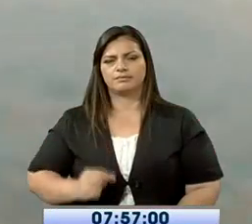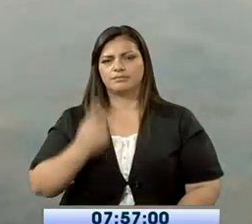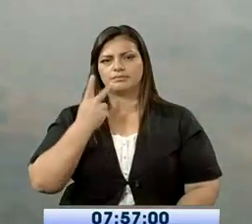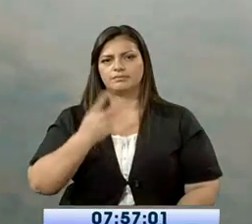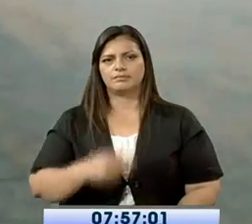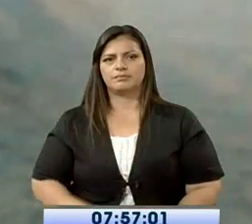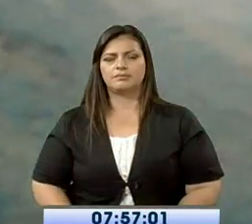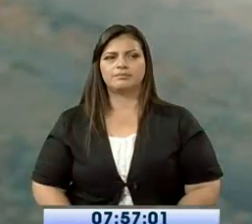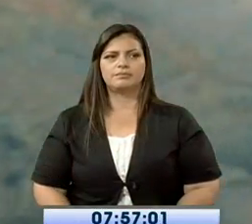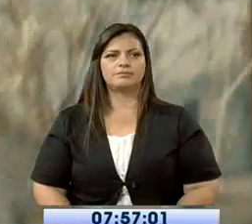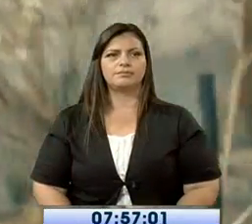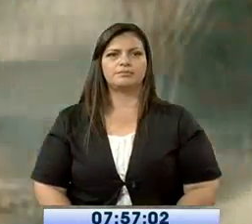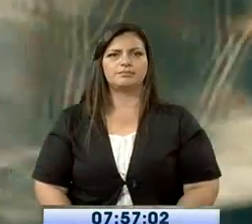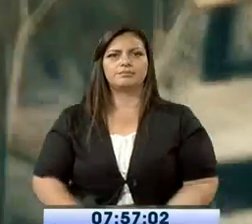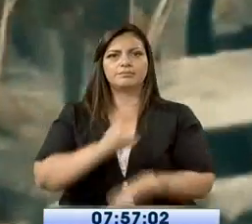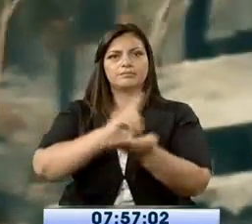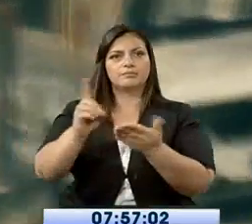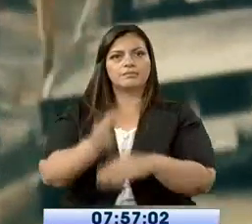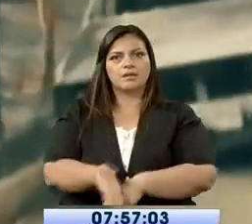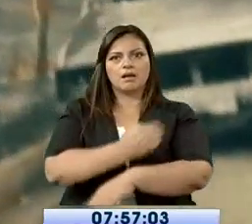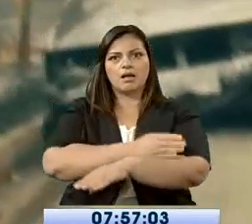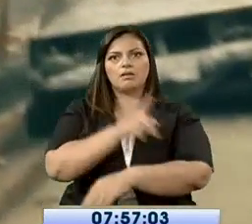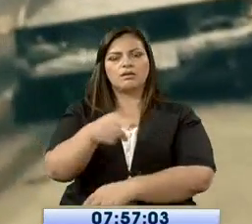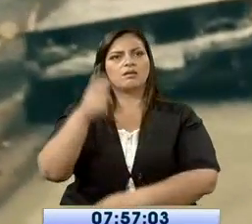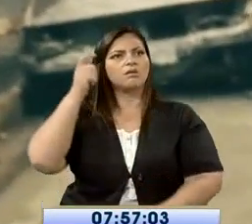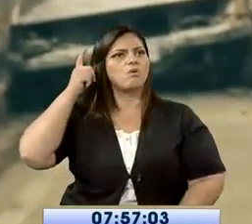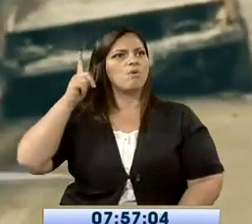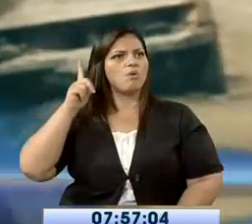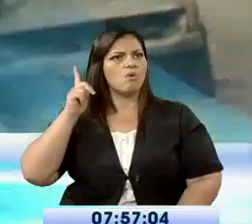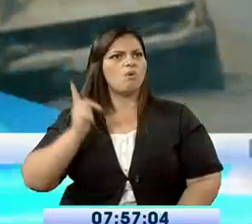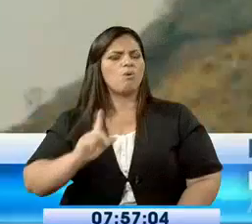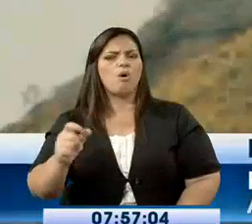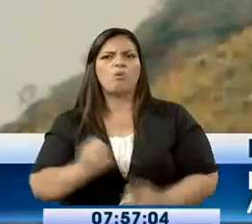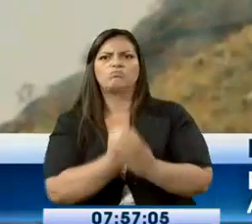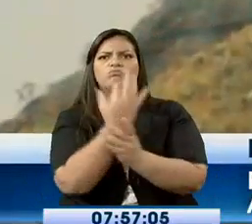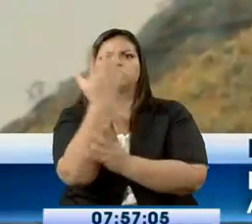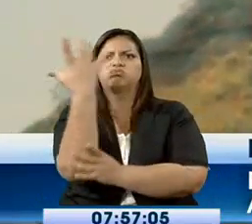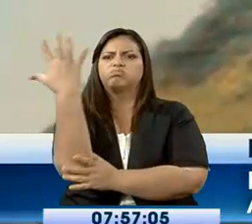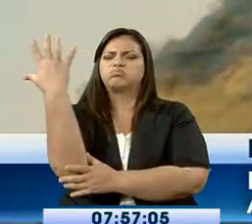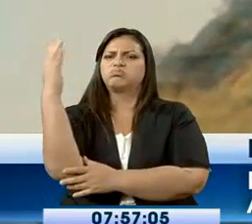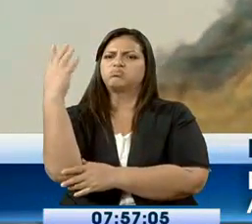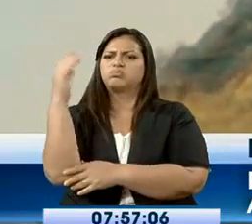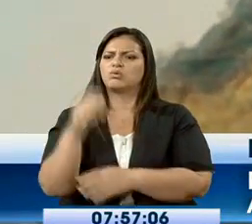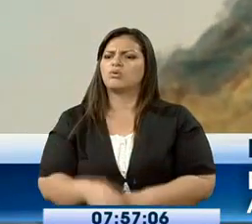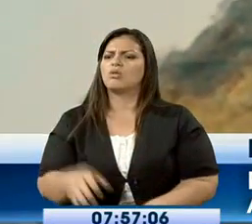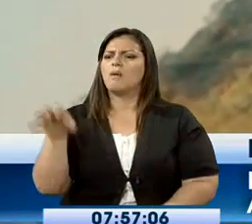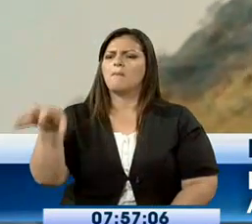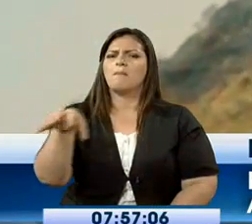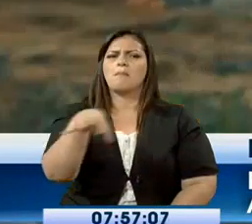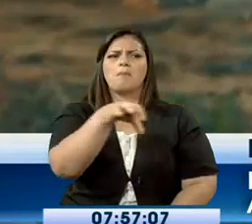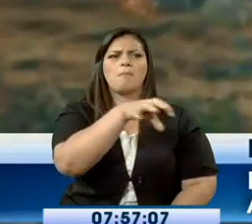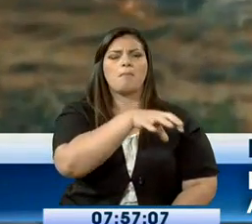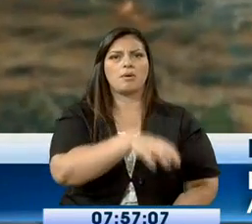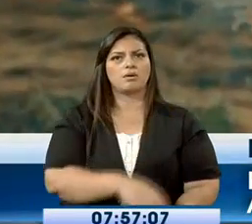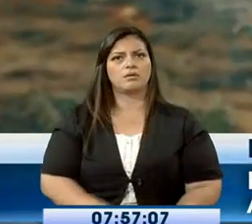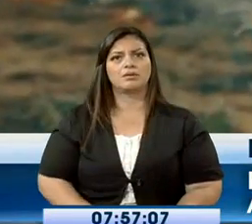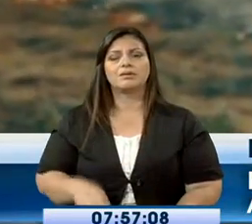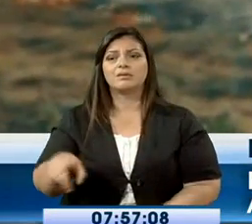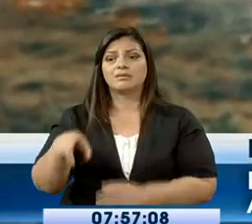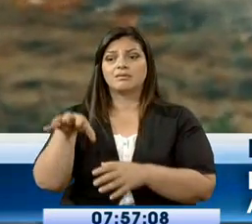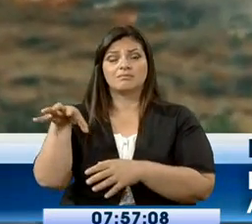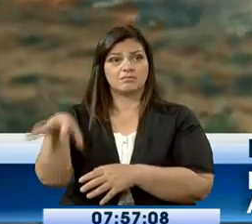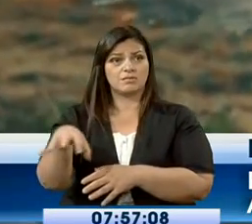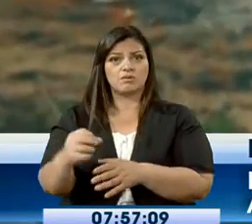Varios incendios se vienen registrando en la provincia de Loja. En Calvas, en el sector de Macaicanza, son más de 150 hectáreas que han